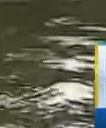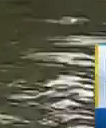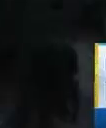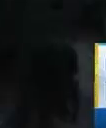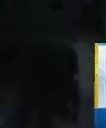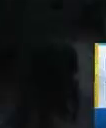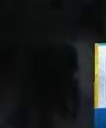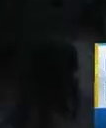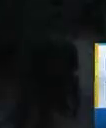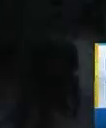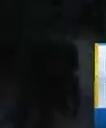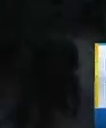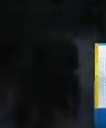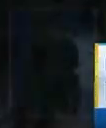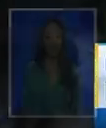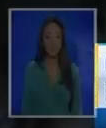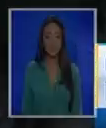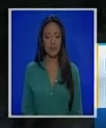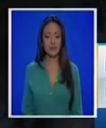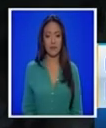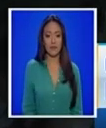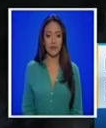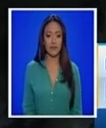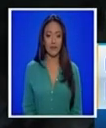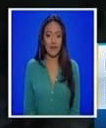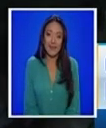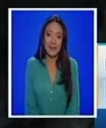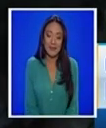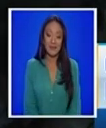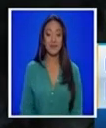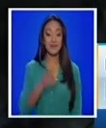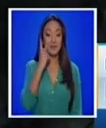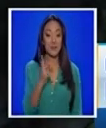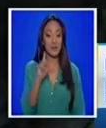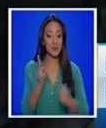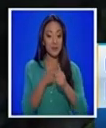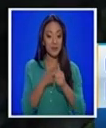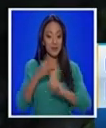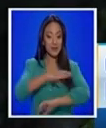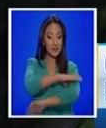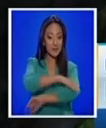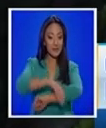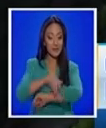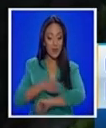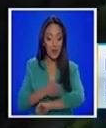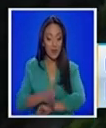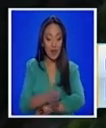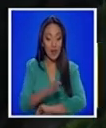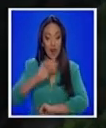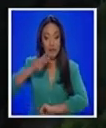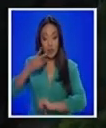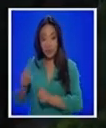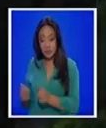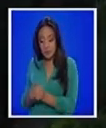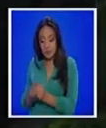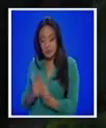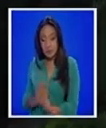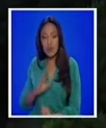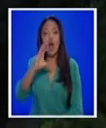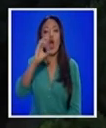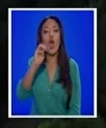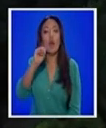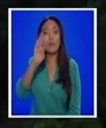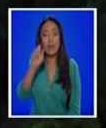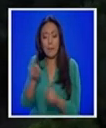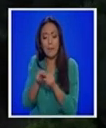Joselito. La ronda, sí es, la ronda y el siguiente estamos, Comité del Pueblo, los dos botes están juntos, el 22 pegadito, y